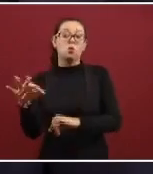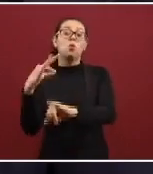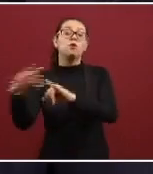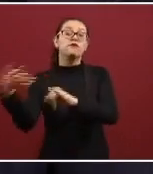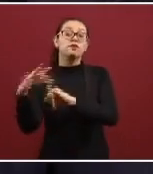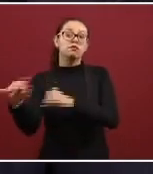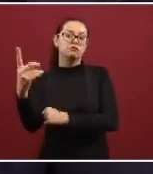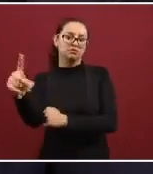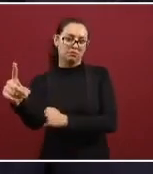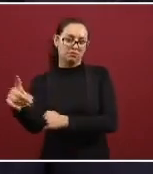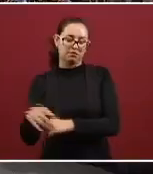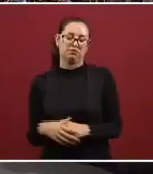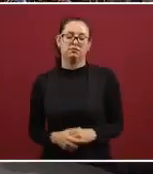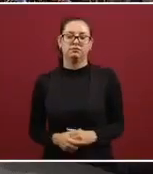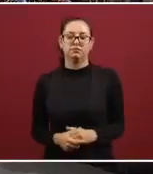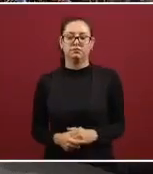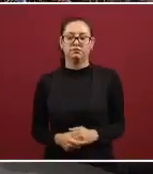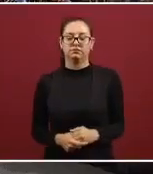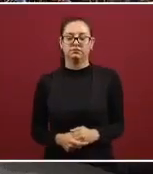año.